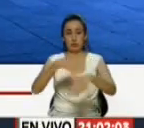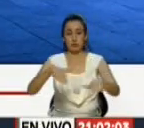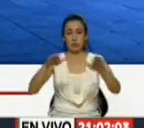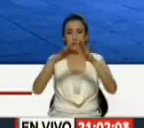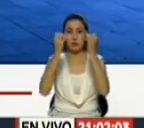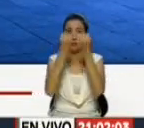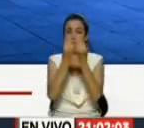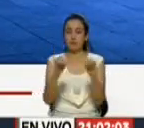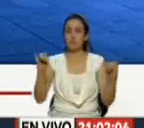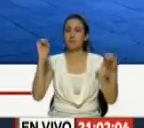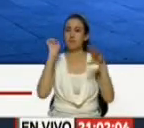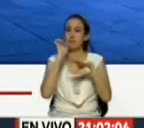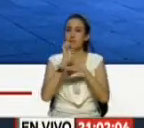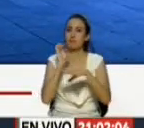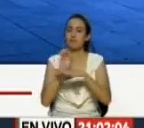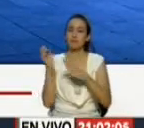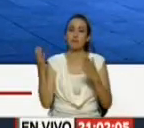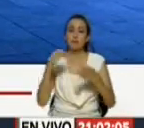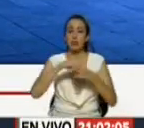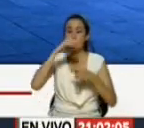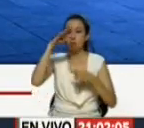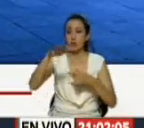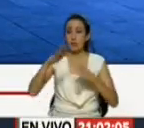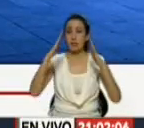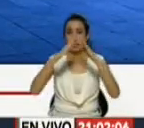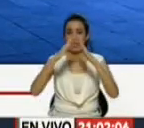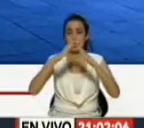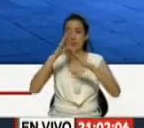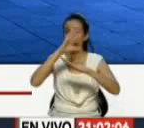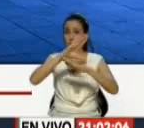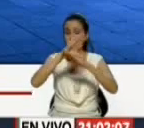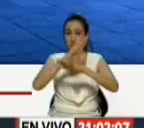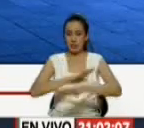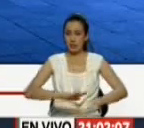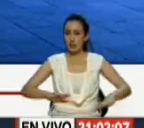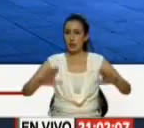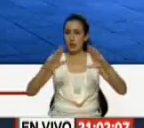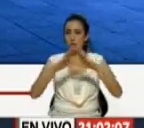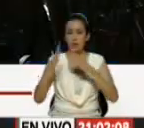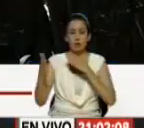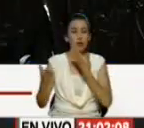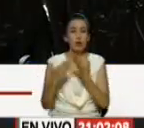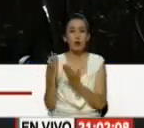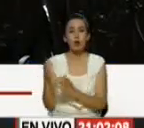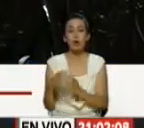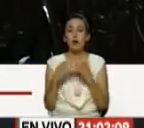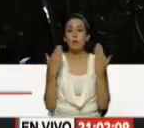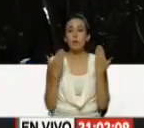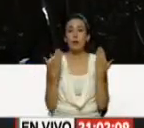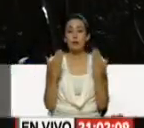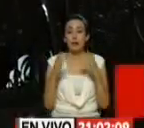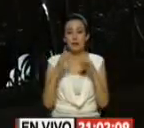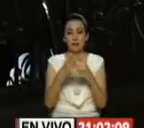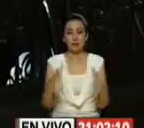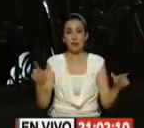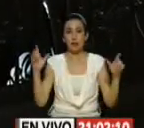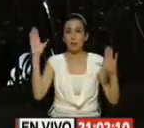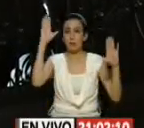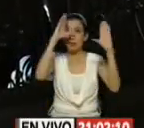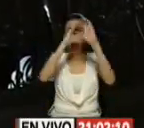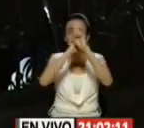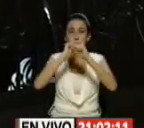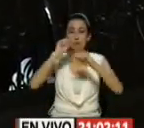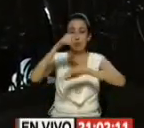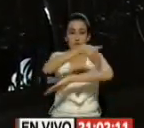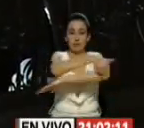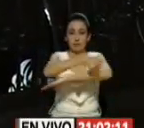del Ecuador, se realizó en los exteriores del Palacio de Carondelet la tradicional velada libertaria. Específicamente en la